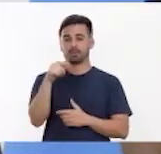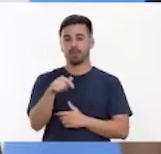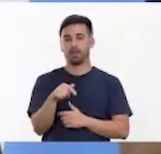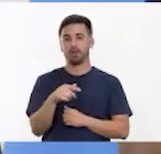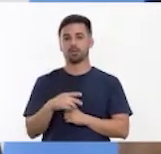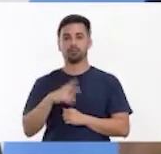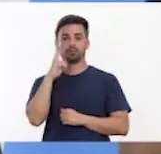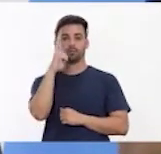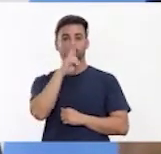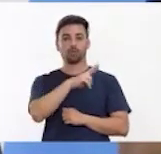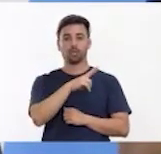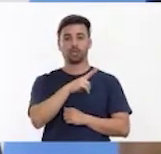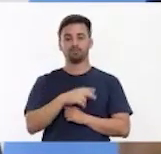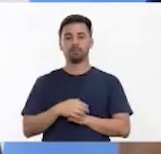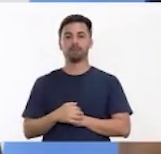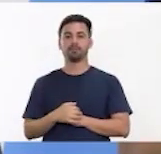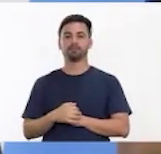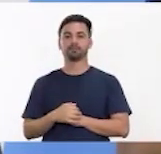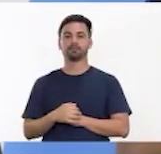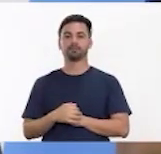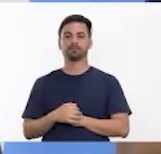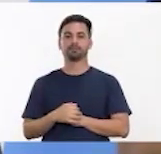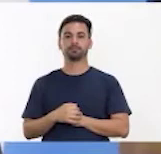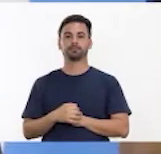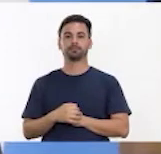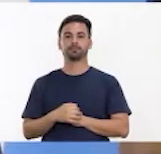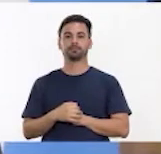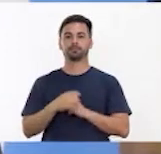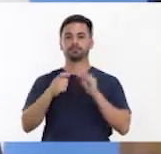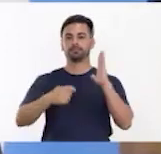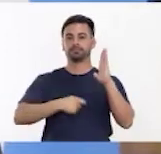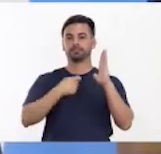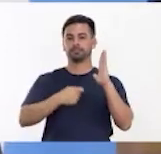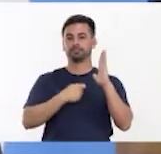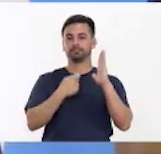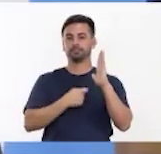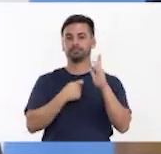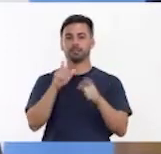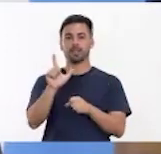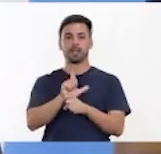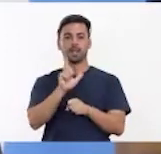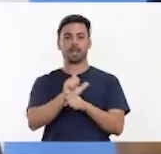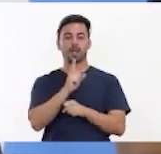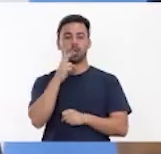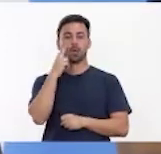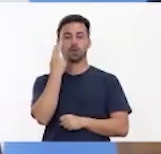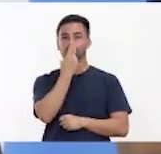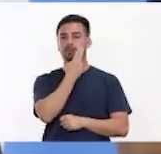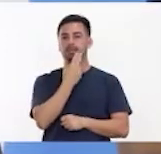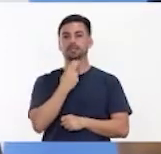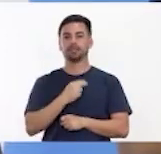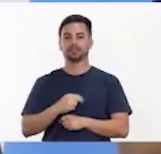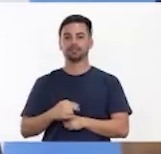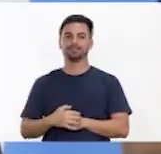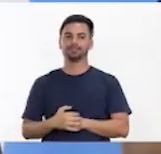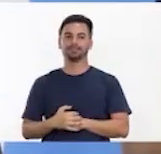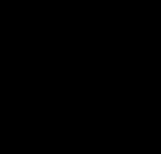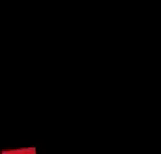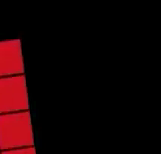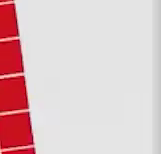Les propongo ahora, a continuación, ver el siguiente material que aborda la labor de José Martí.